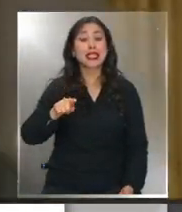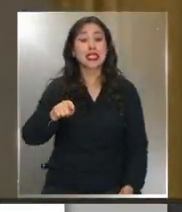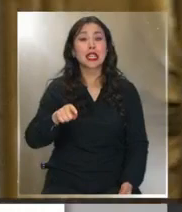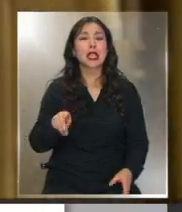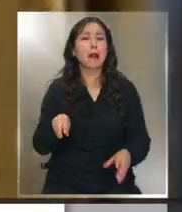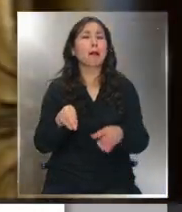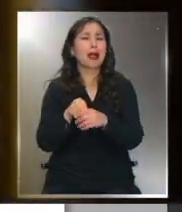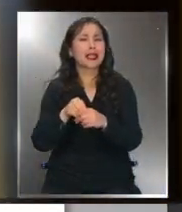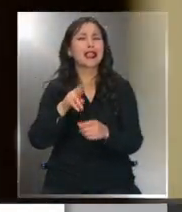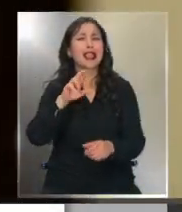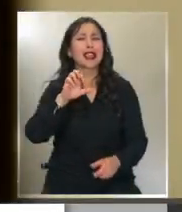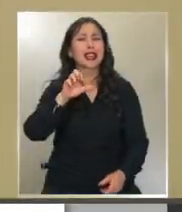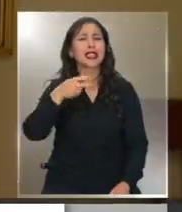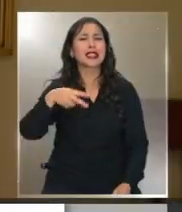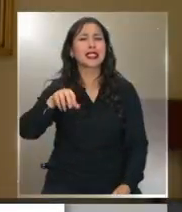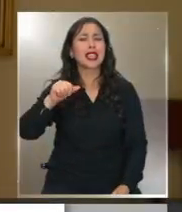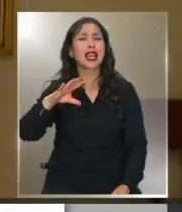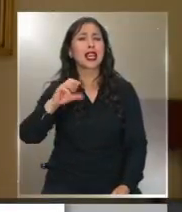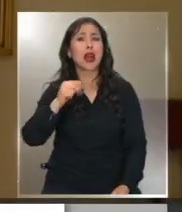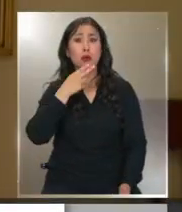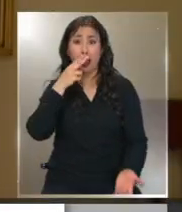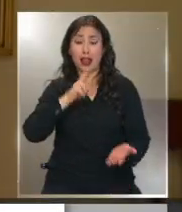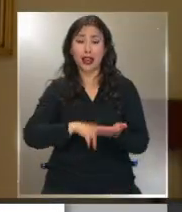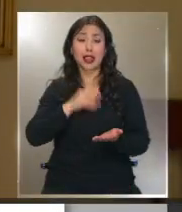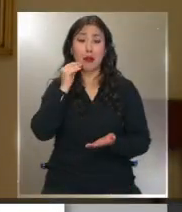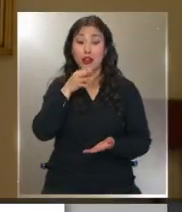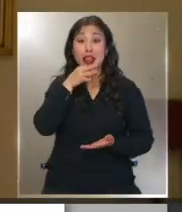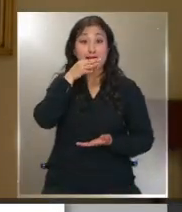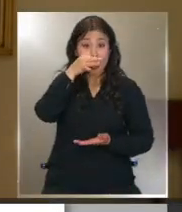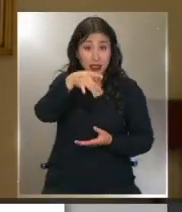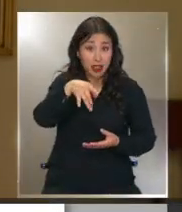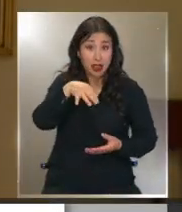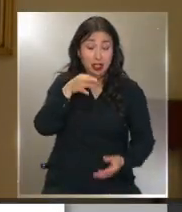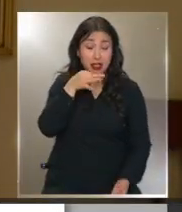Reñaca. Justamente hay una carta de él en que dice que va a dejar una parte